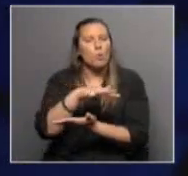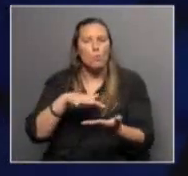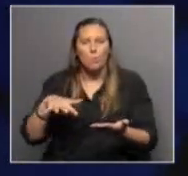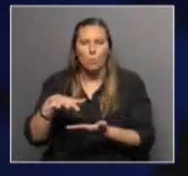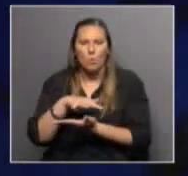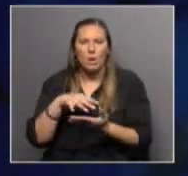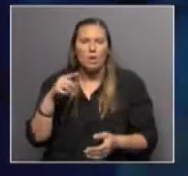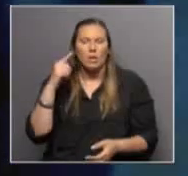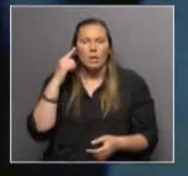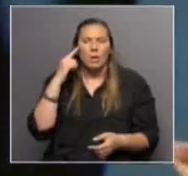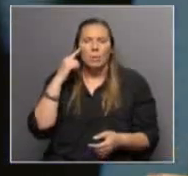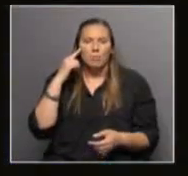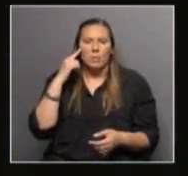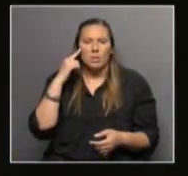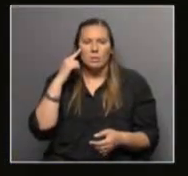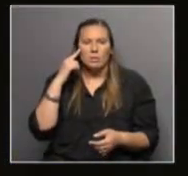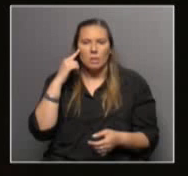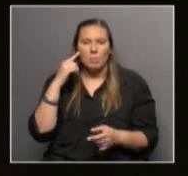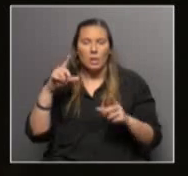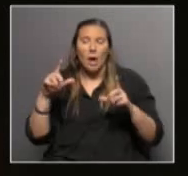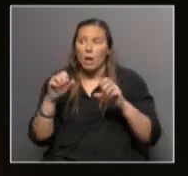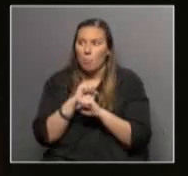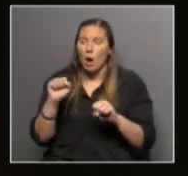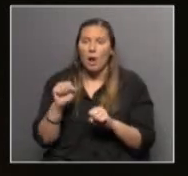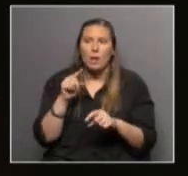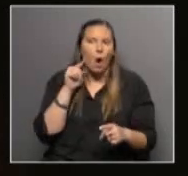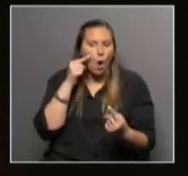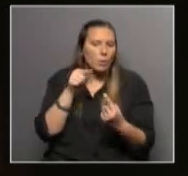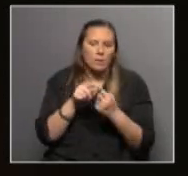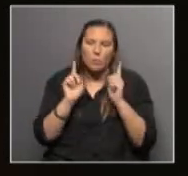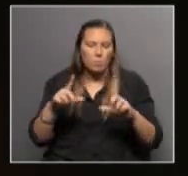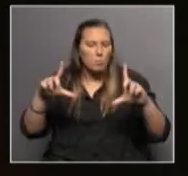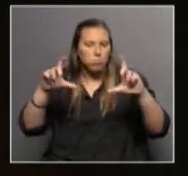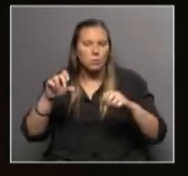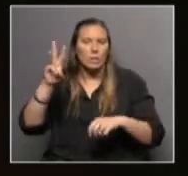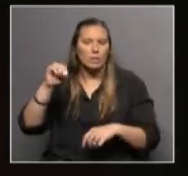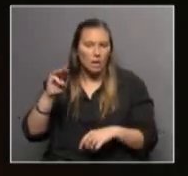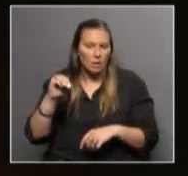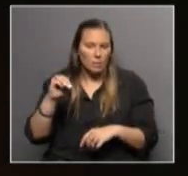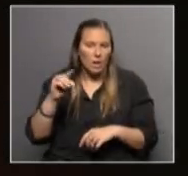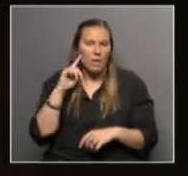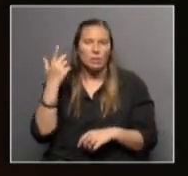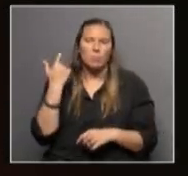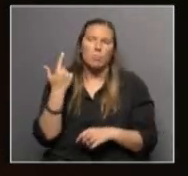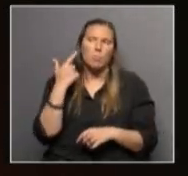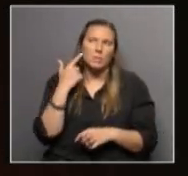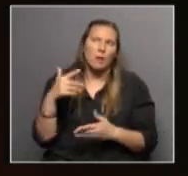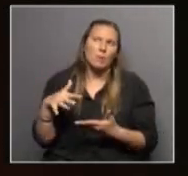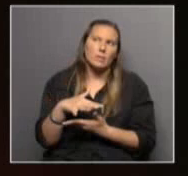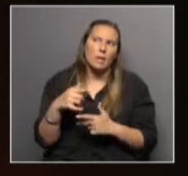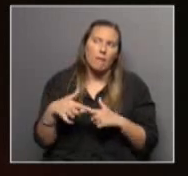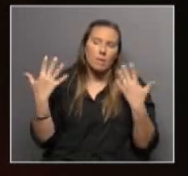se piensan para hacer digamos instagram ya dos exactamente como que la idea antes os pensabas un evento desde